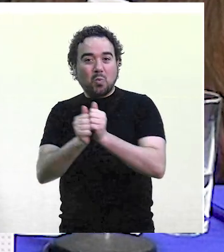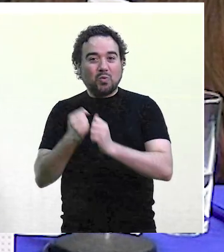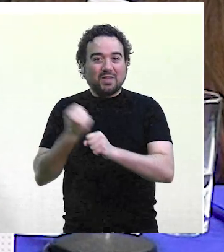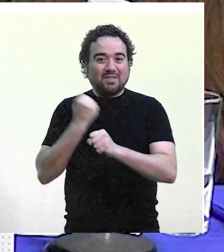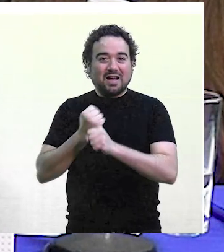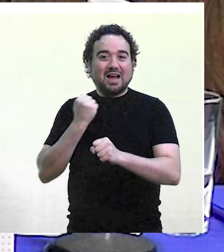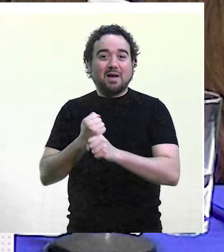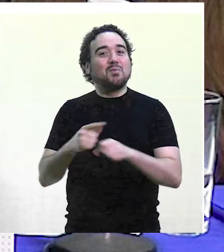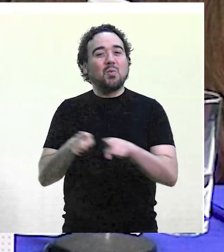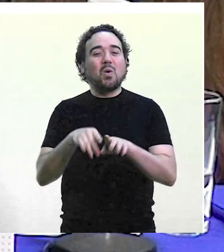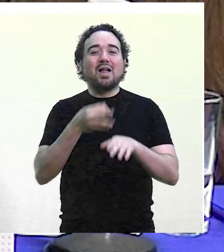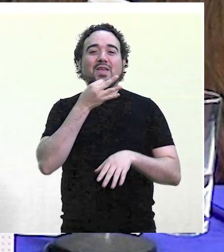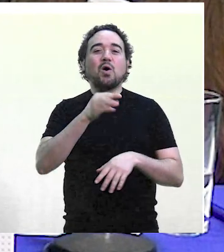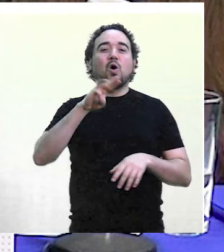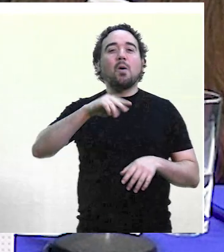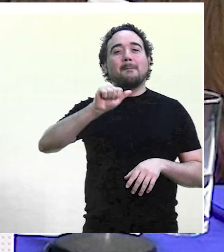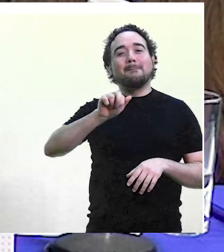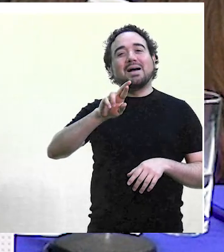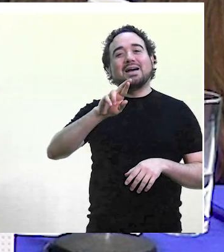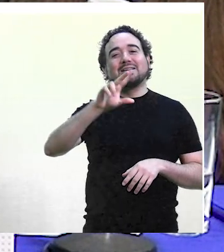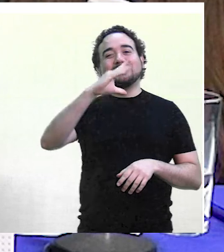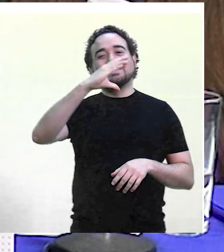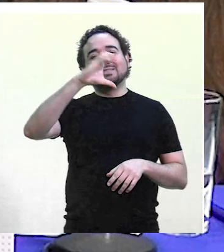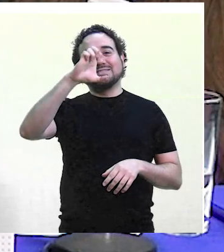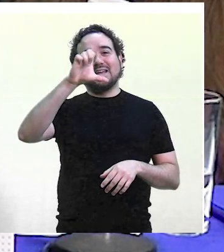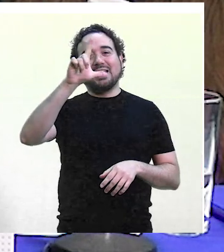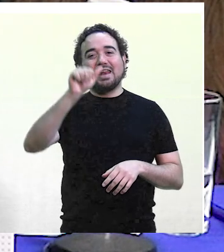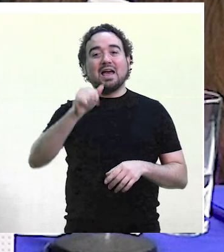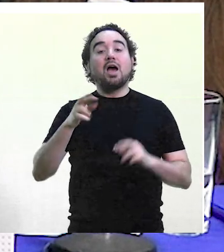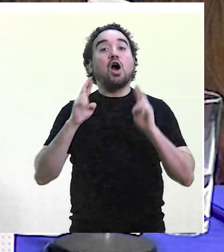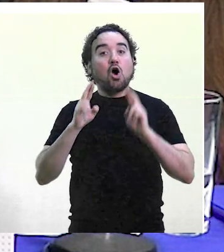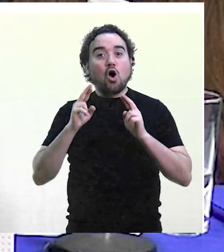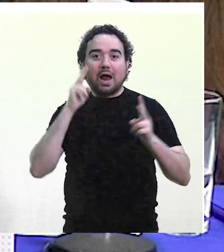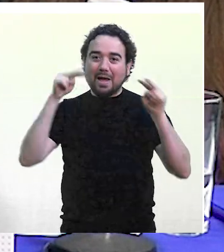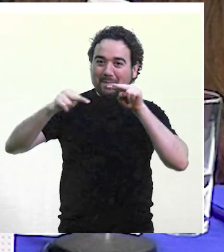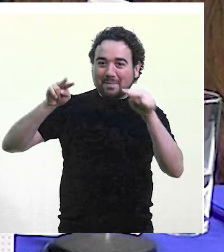a con quienes trabajamos, como decía Marcelo Bielsa. Ahí hay